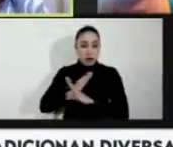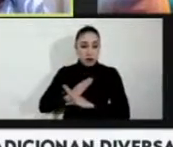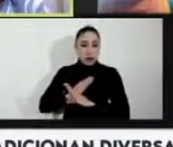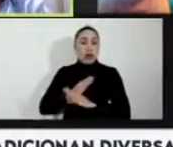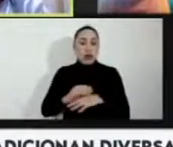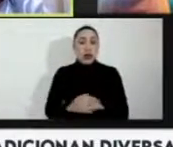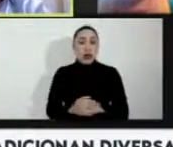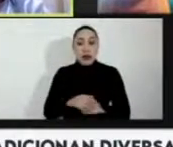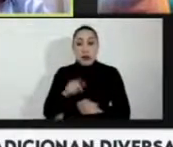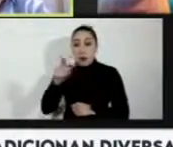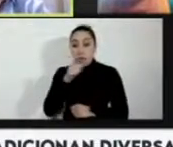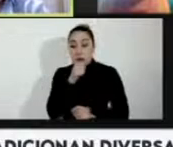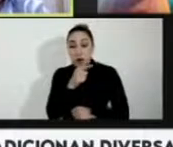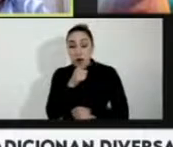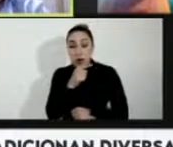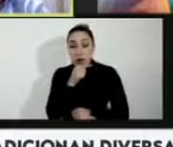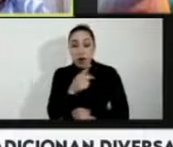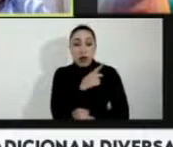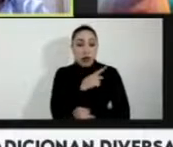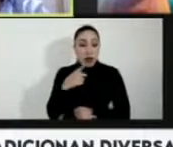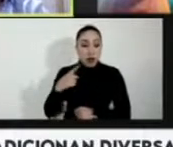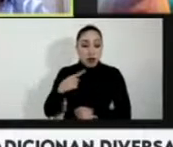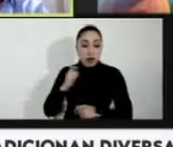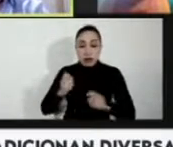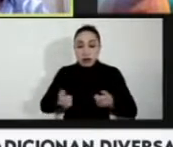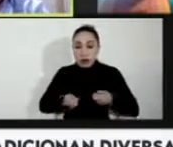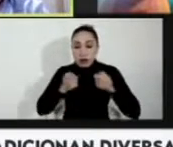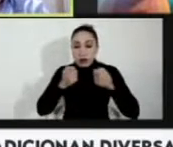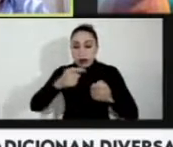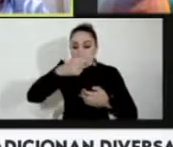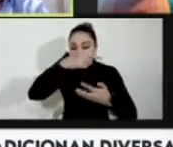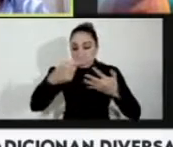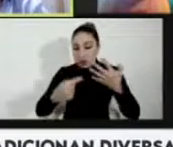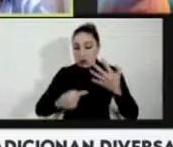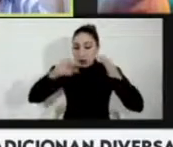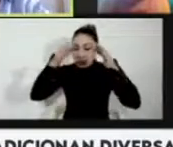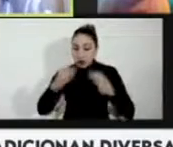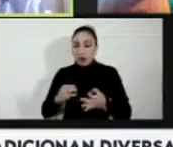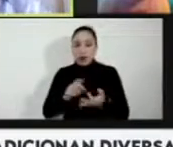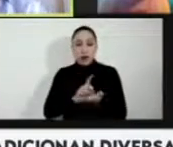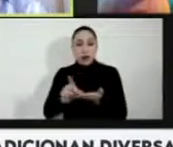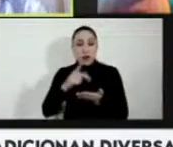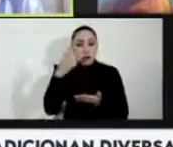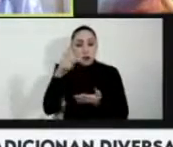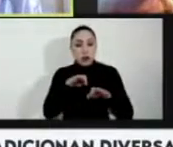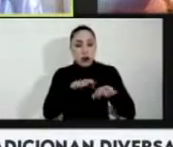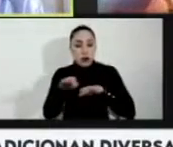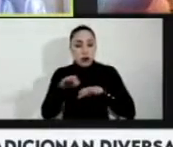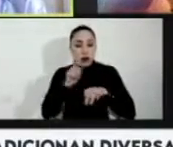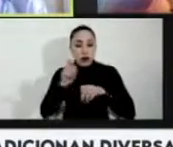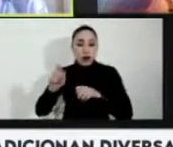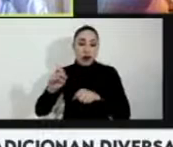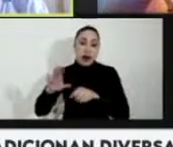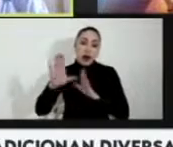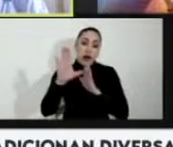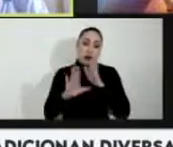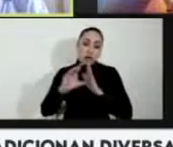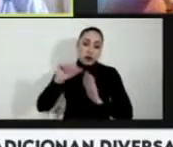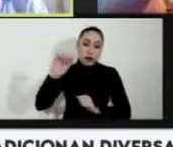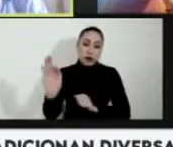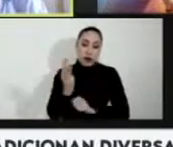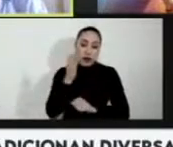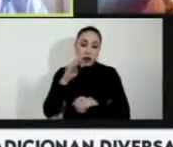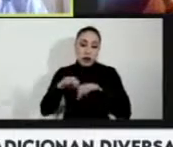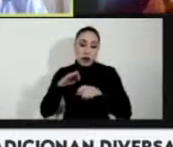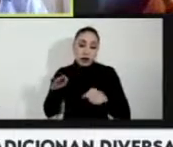debe gozar de todas las garantías laborales que otorga la Constitución, como la Ley Federal del Trabajo, y ser